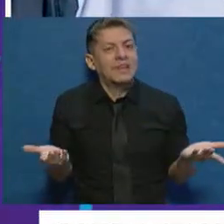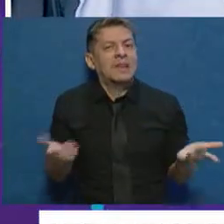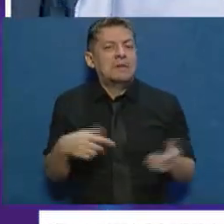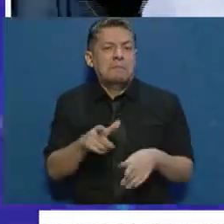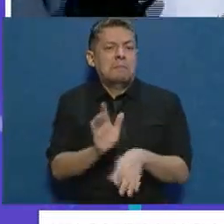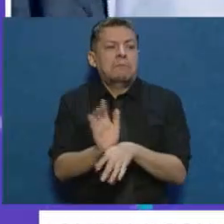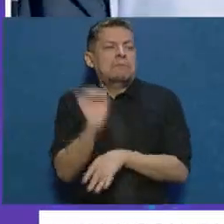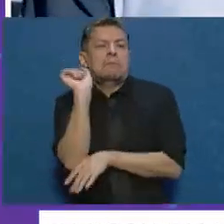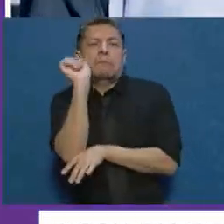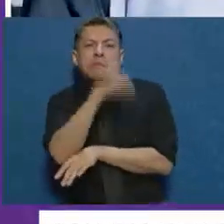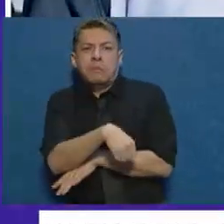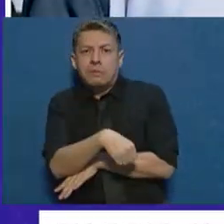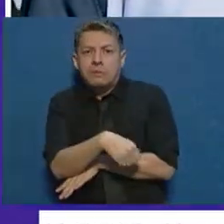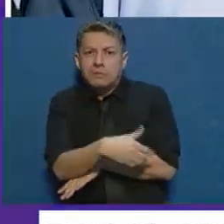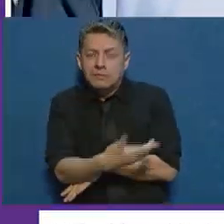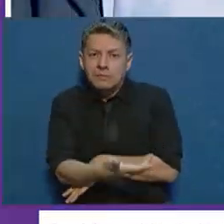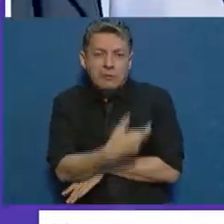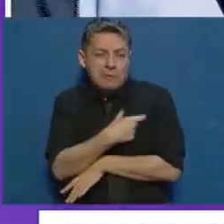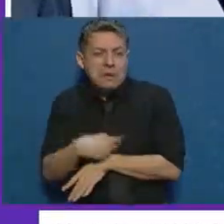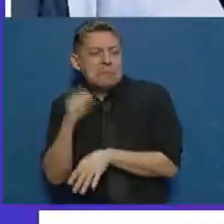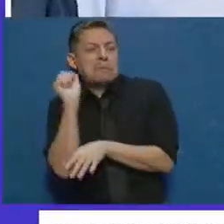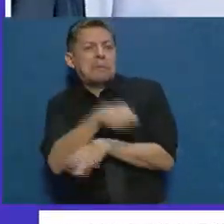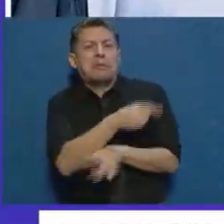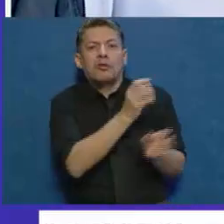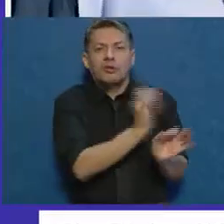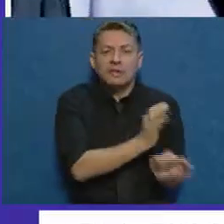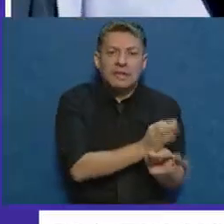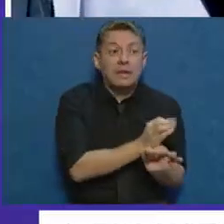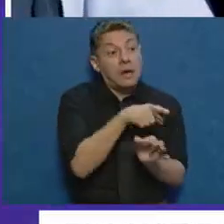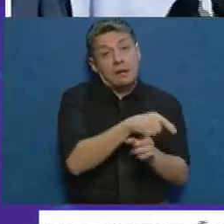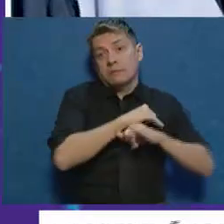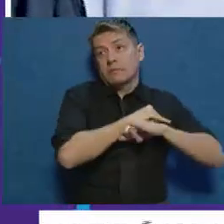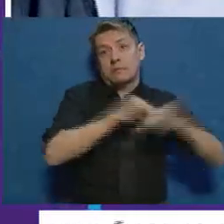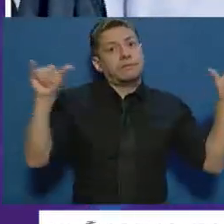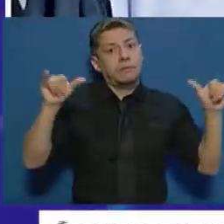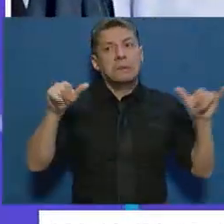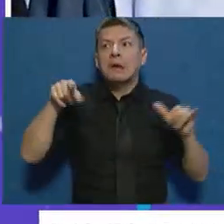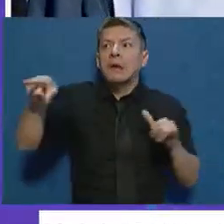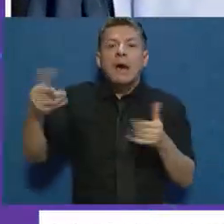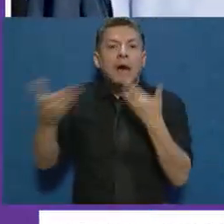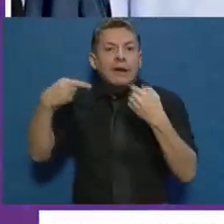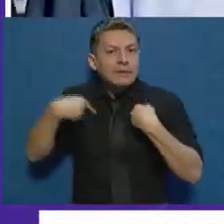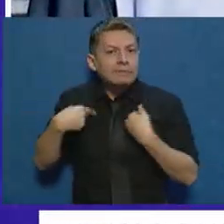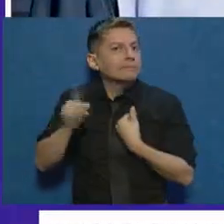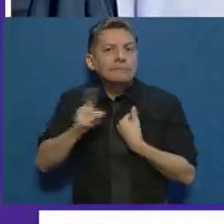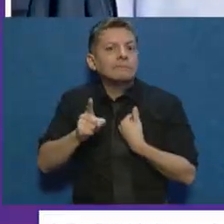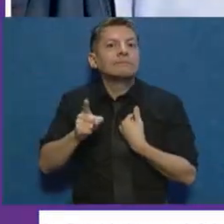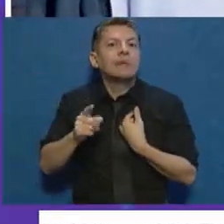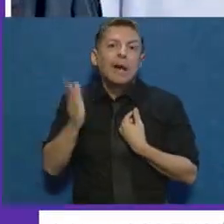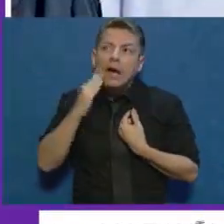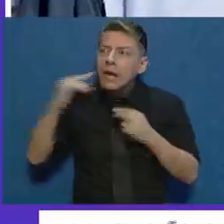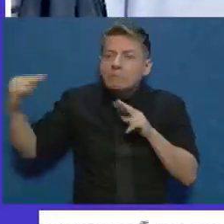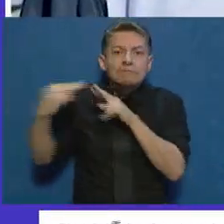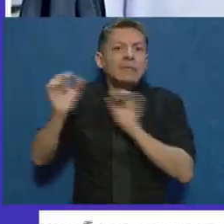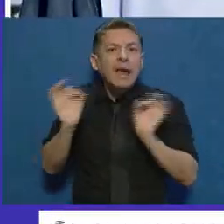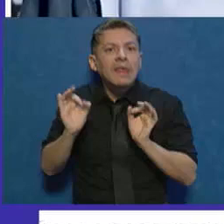ninguneo constante se corona con esta humillación por los medios de comunicación, porque no se toma ni siquiera el trabajo de hablar con nosotros, de decirnos cuál es la situación y qué es lo